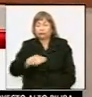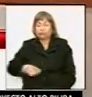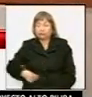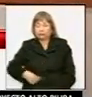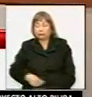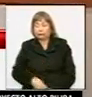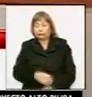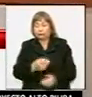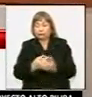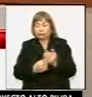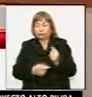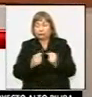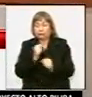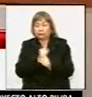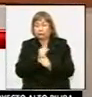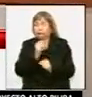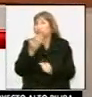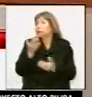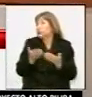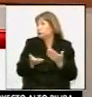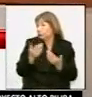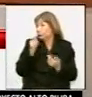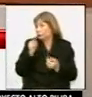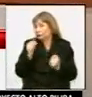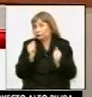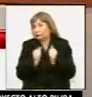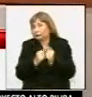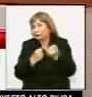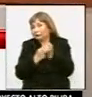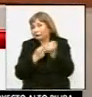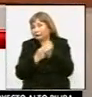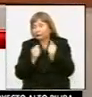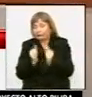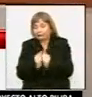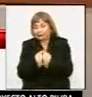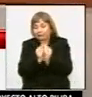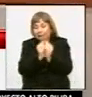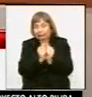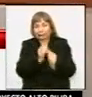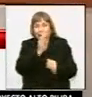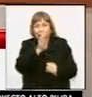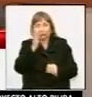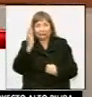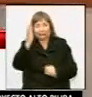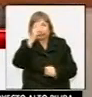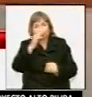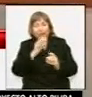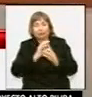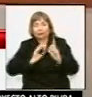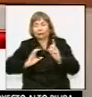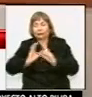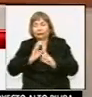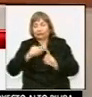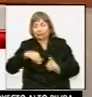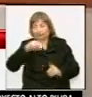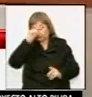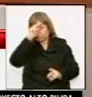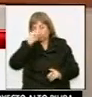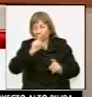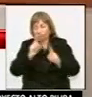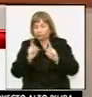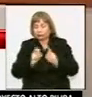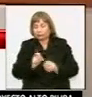a su viceministro de su confianza, a fin de que lo apoyen en sacar adelante la cultura de nuestro país.